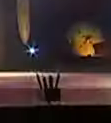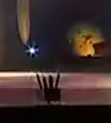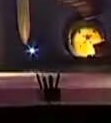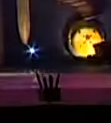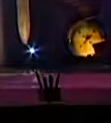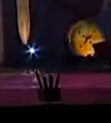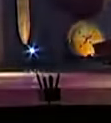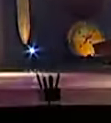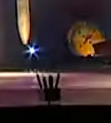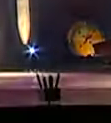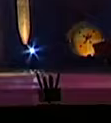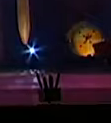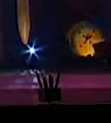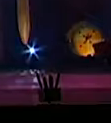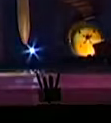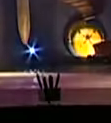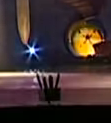alive!